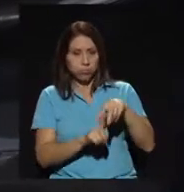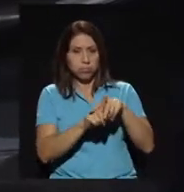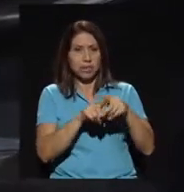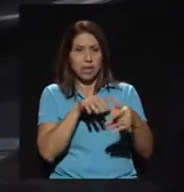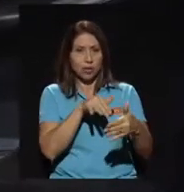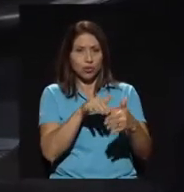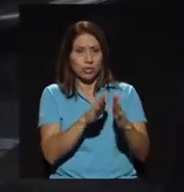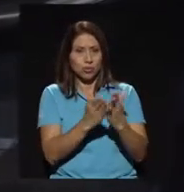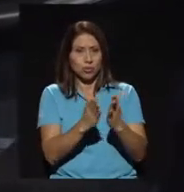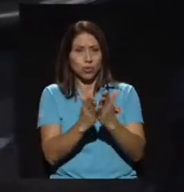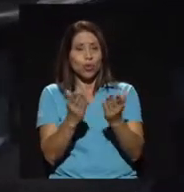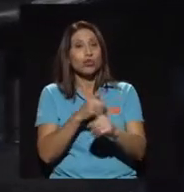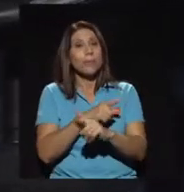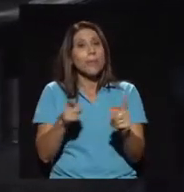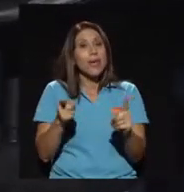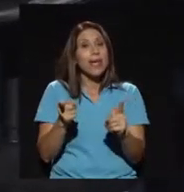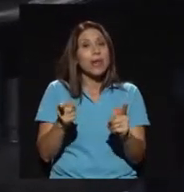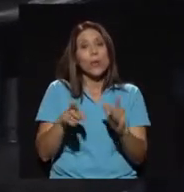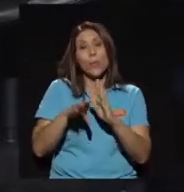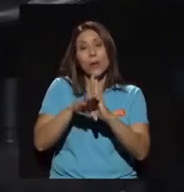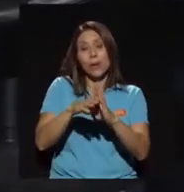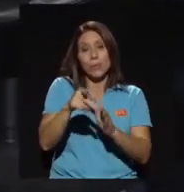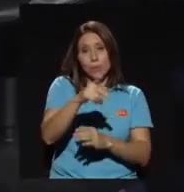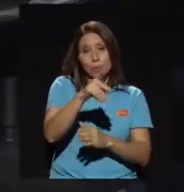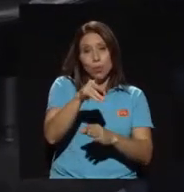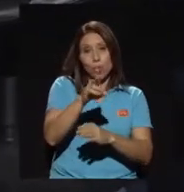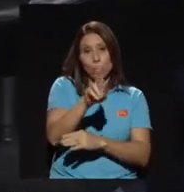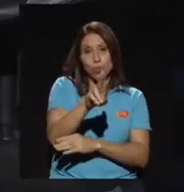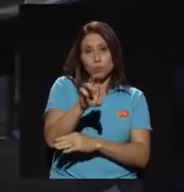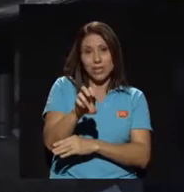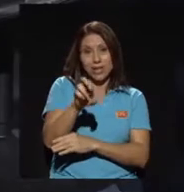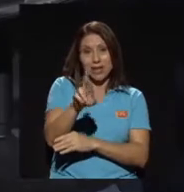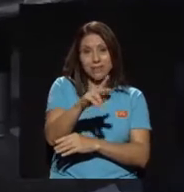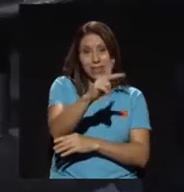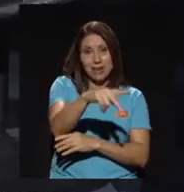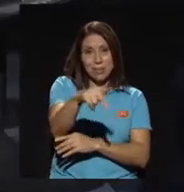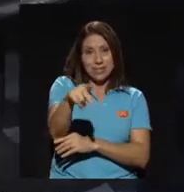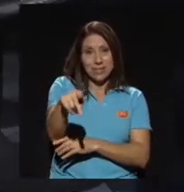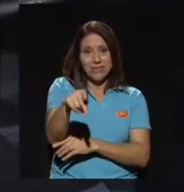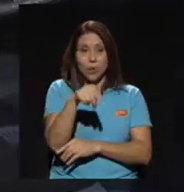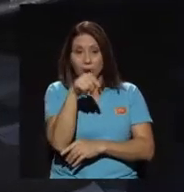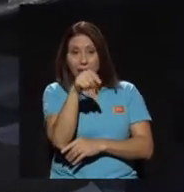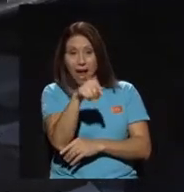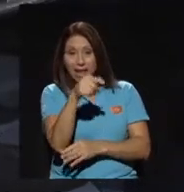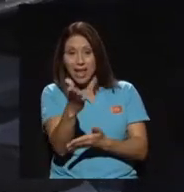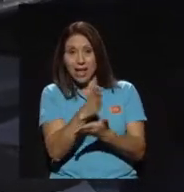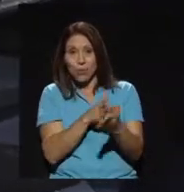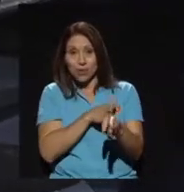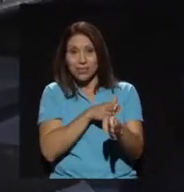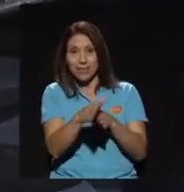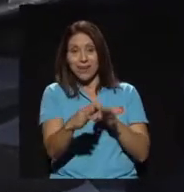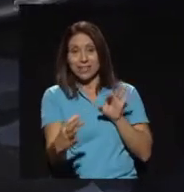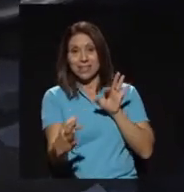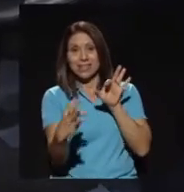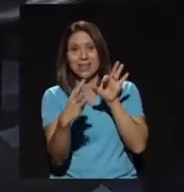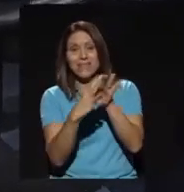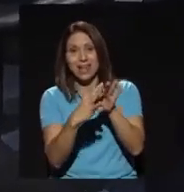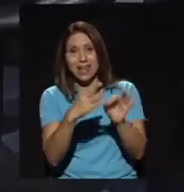carreras en la sede del Pacífico que obviamente se refieren al mar y ya, cuando dije